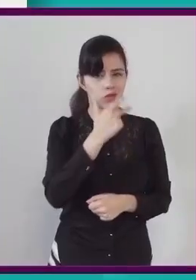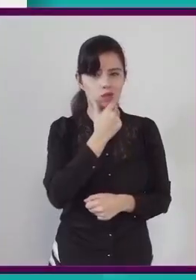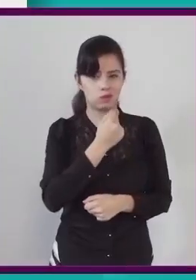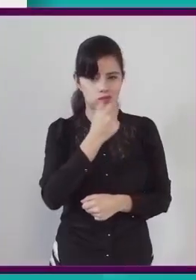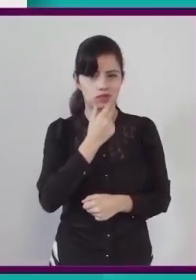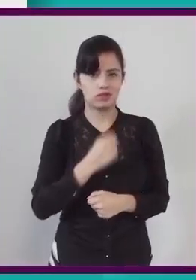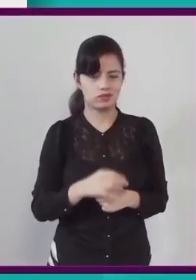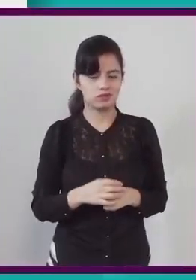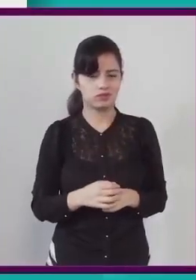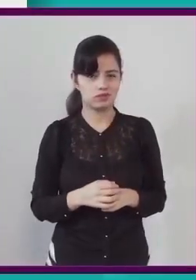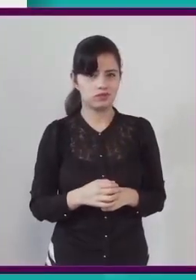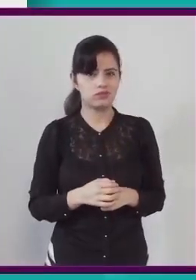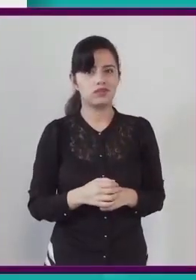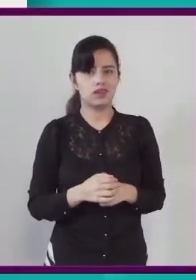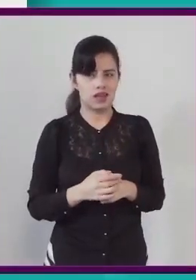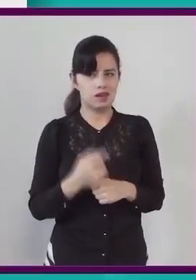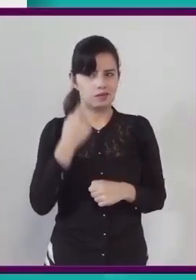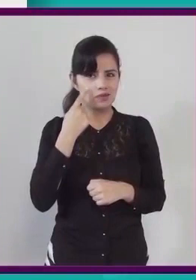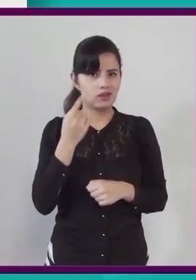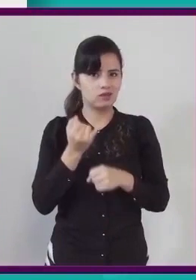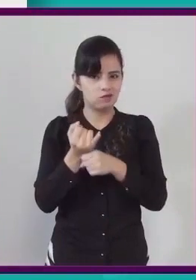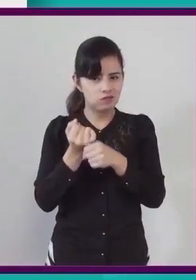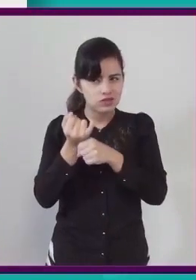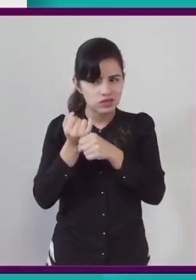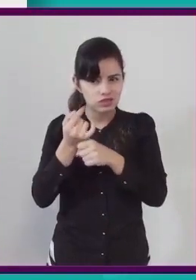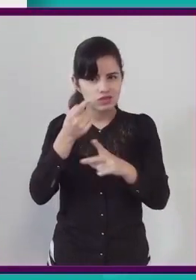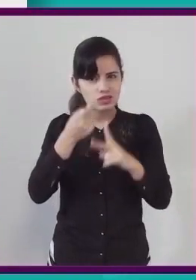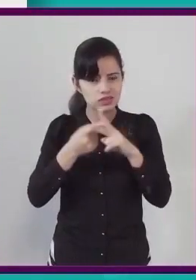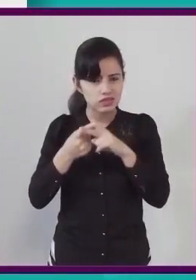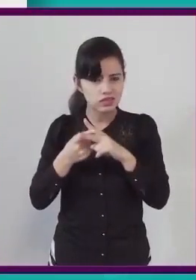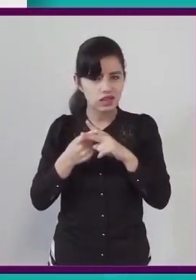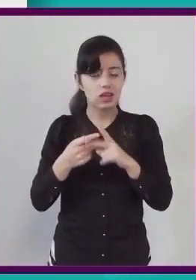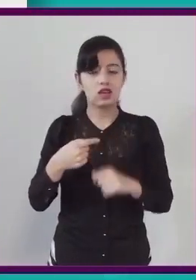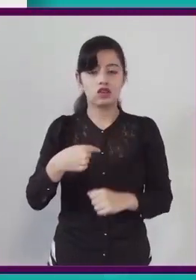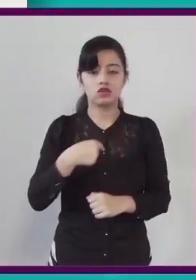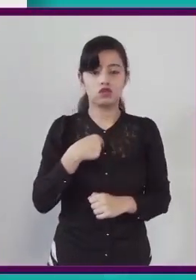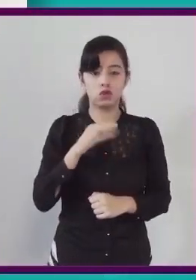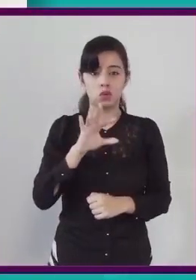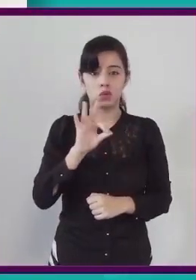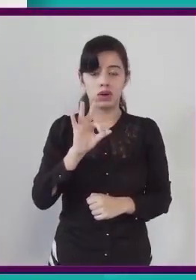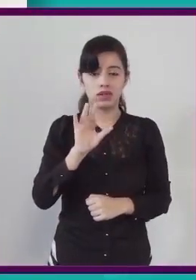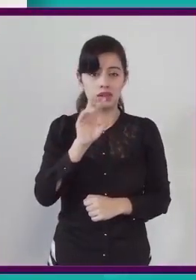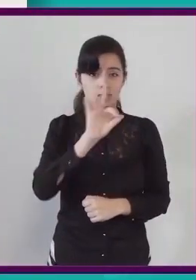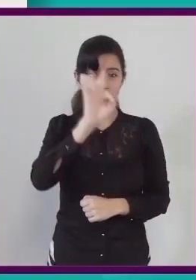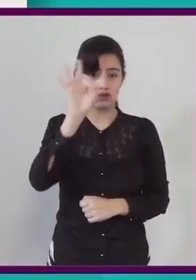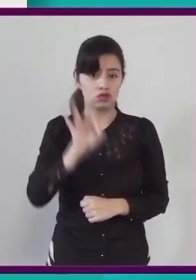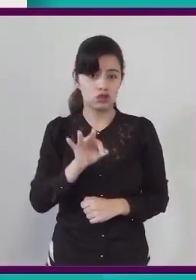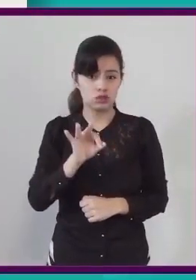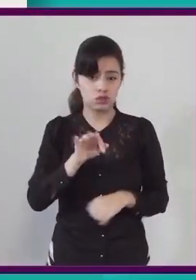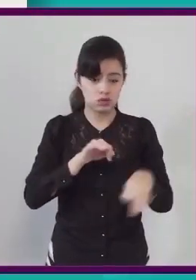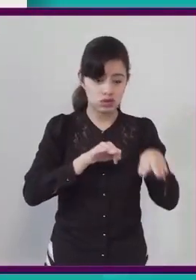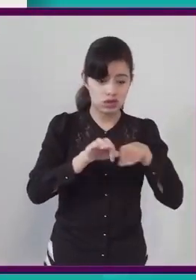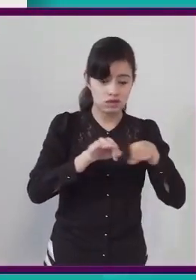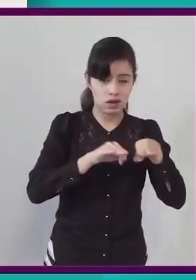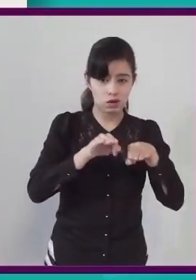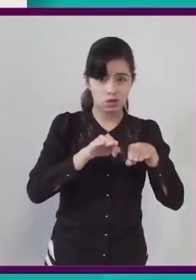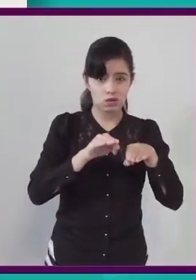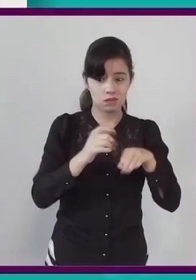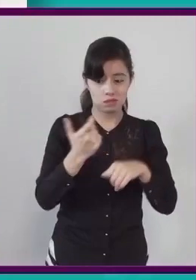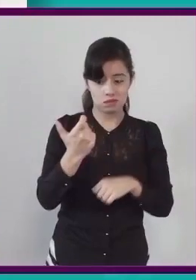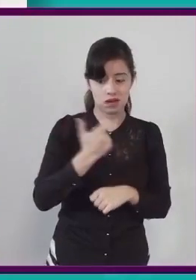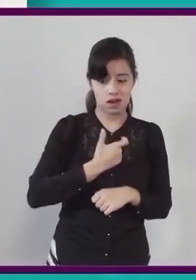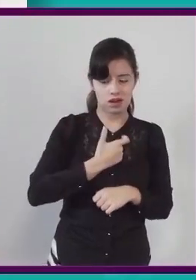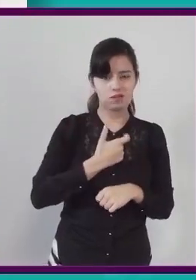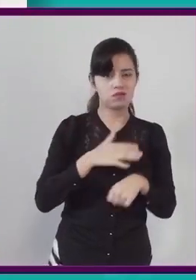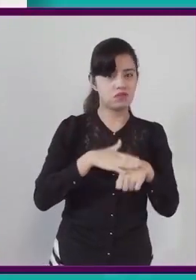país, estadísticamente yo probablemente voy a ganar 40% más que mis colegas mujeres,